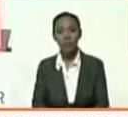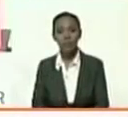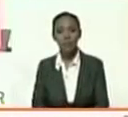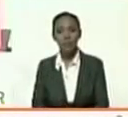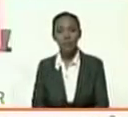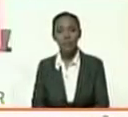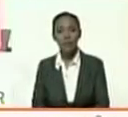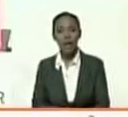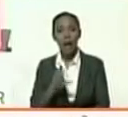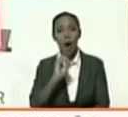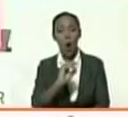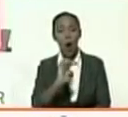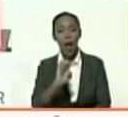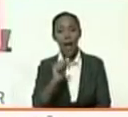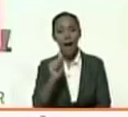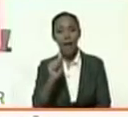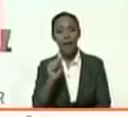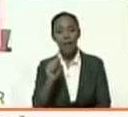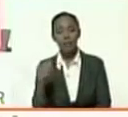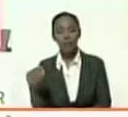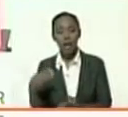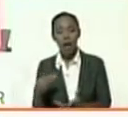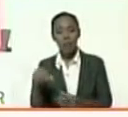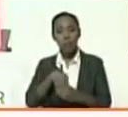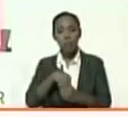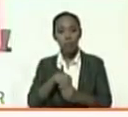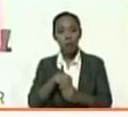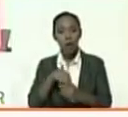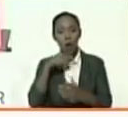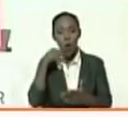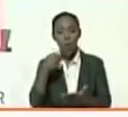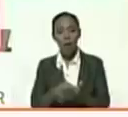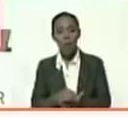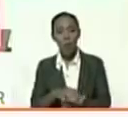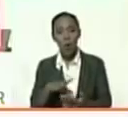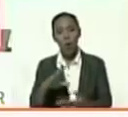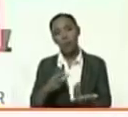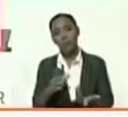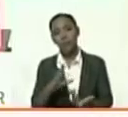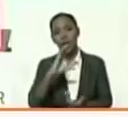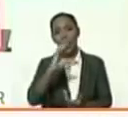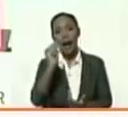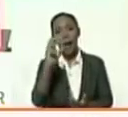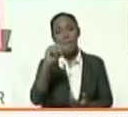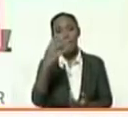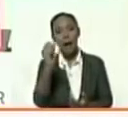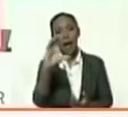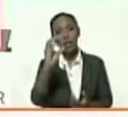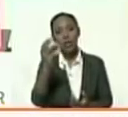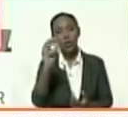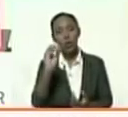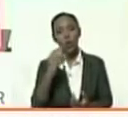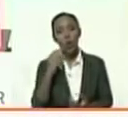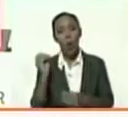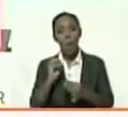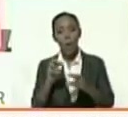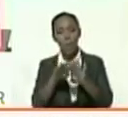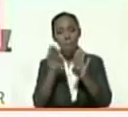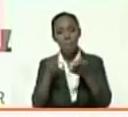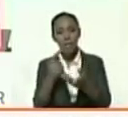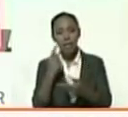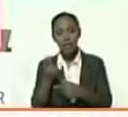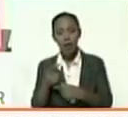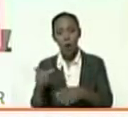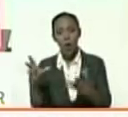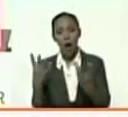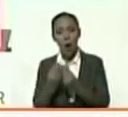En la OEA interviniendo al embajador nombrado por Camacho o por Mesa o por una junta de gobierno y que le den